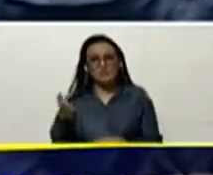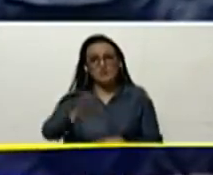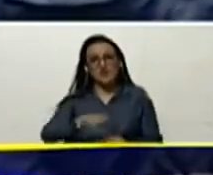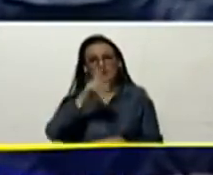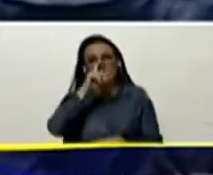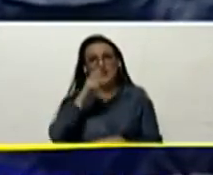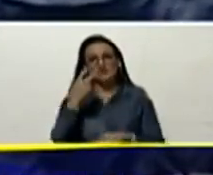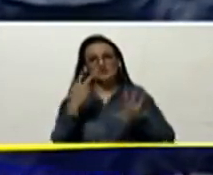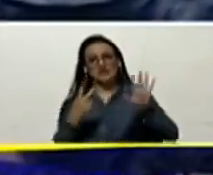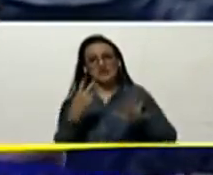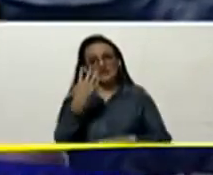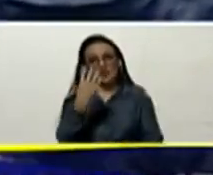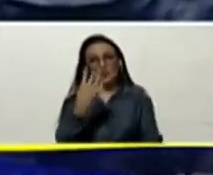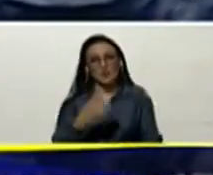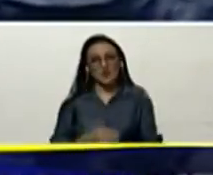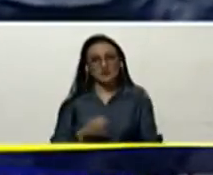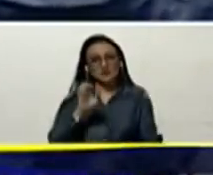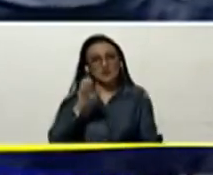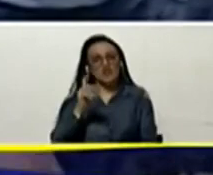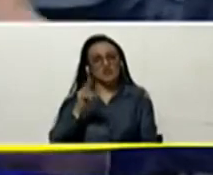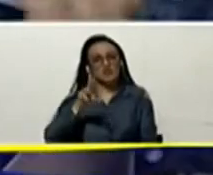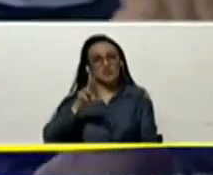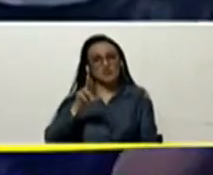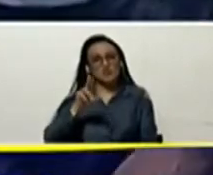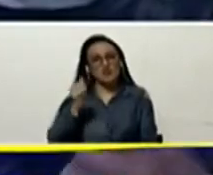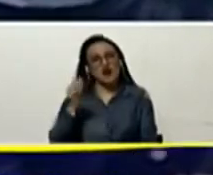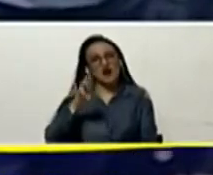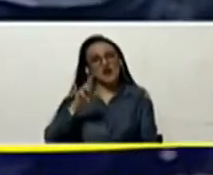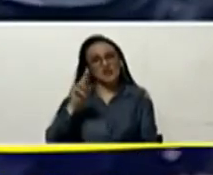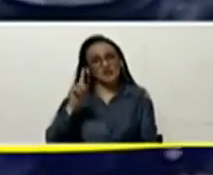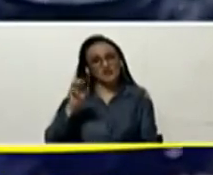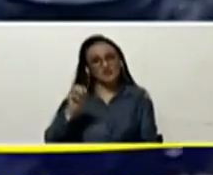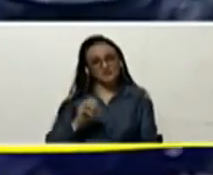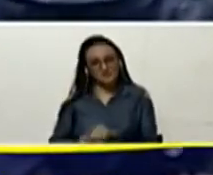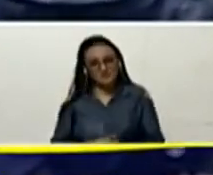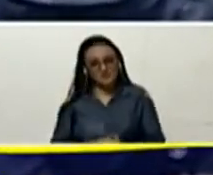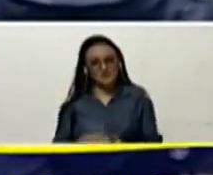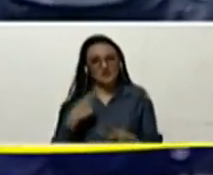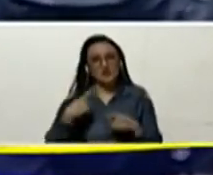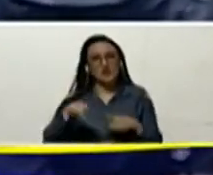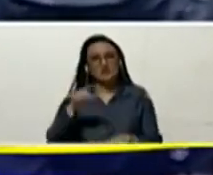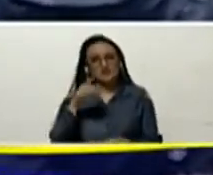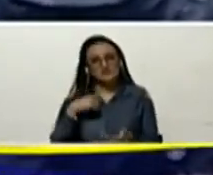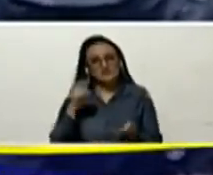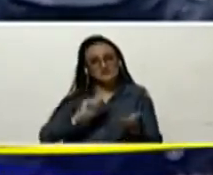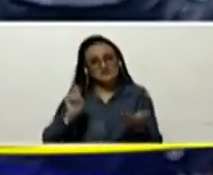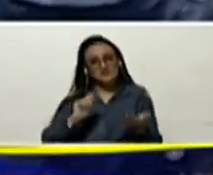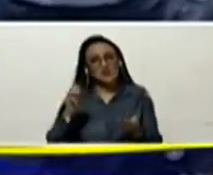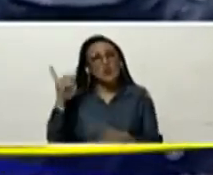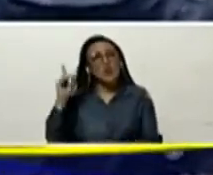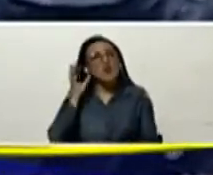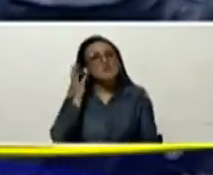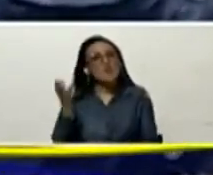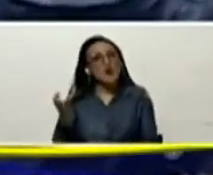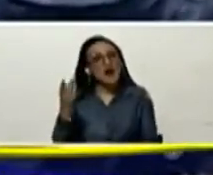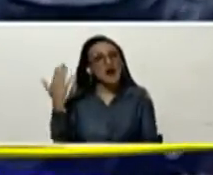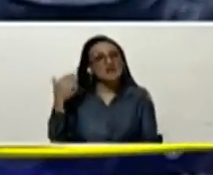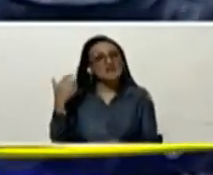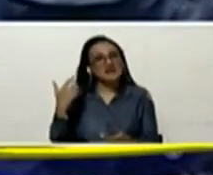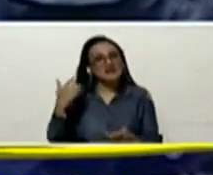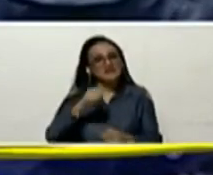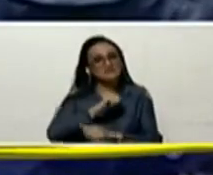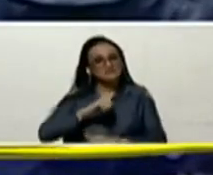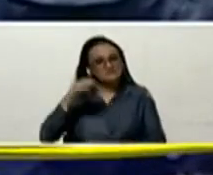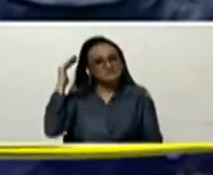año 74, Eduardo Cifonte. Yo escribo ahí sobre Rita Valdivia, una boliviana que estuvo en las guerrillas del Che